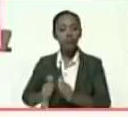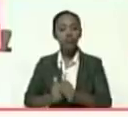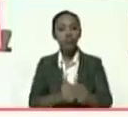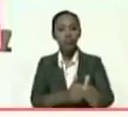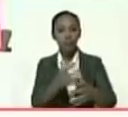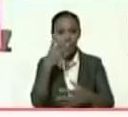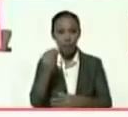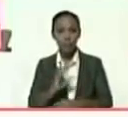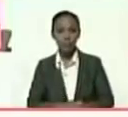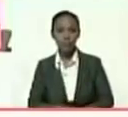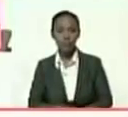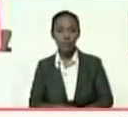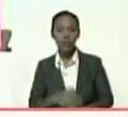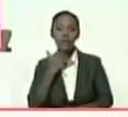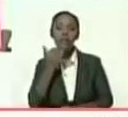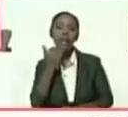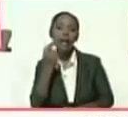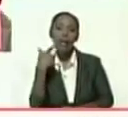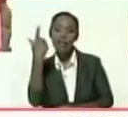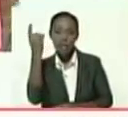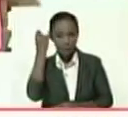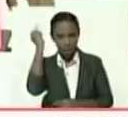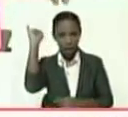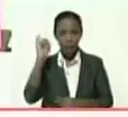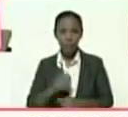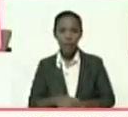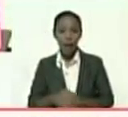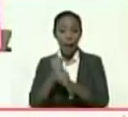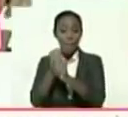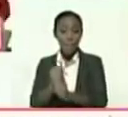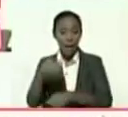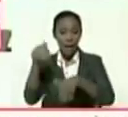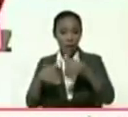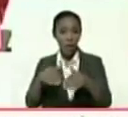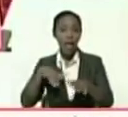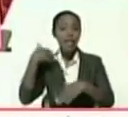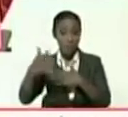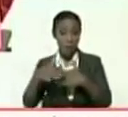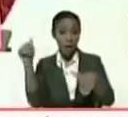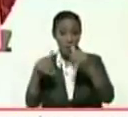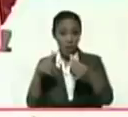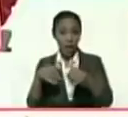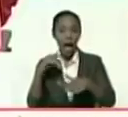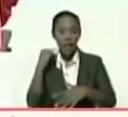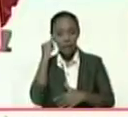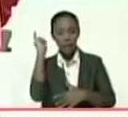Casi le faltó decir. Esperan que voten y después que voten, los queman vivos.